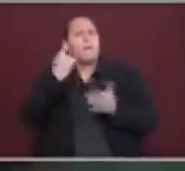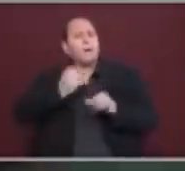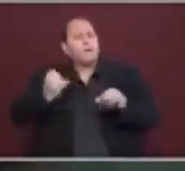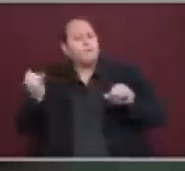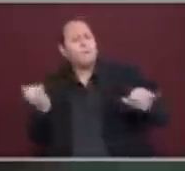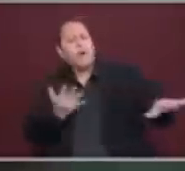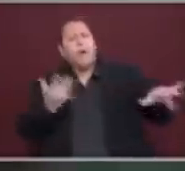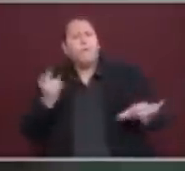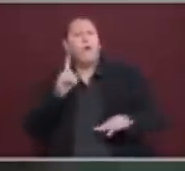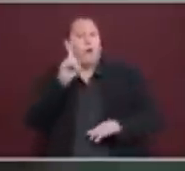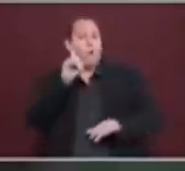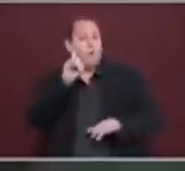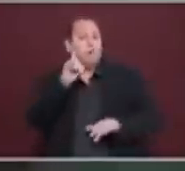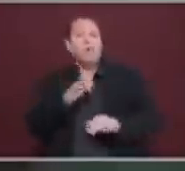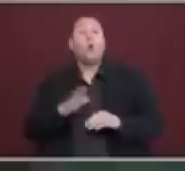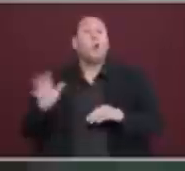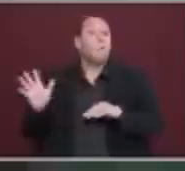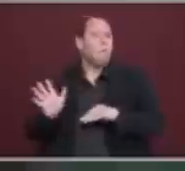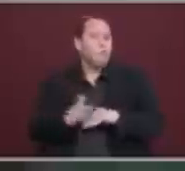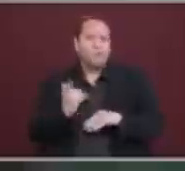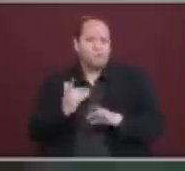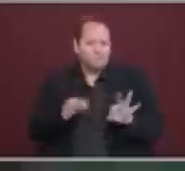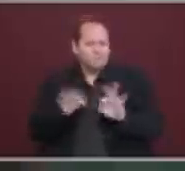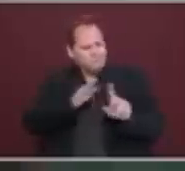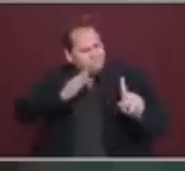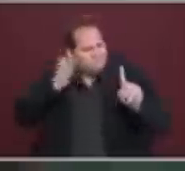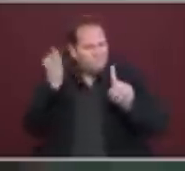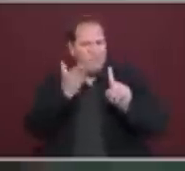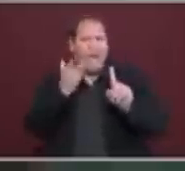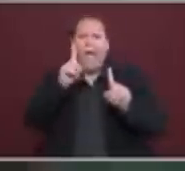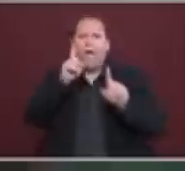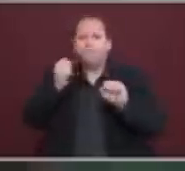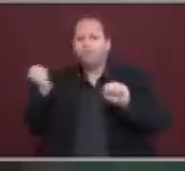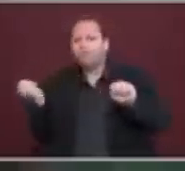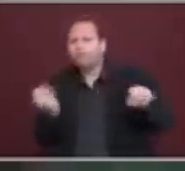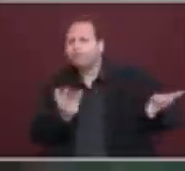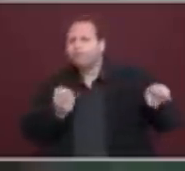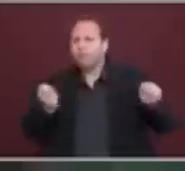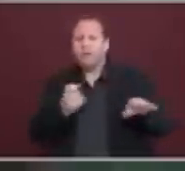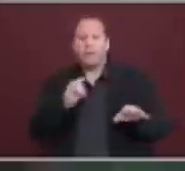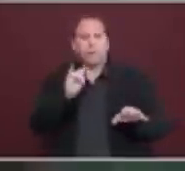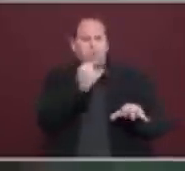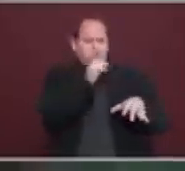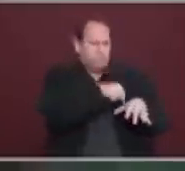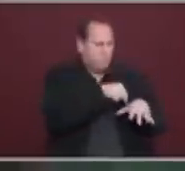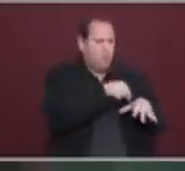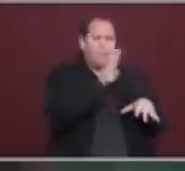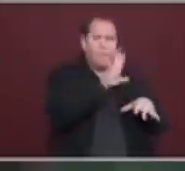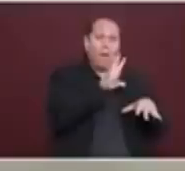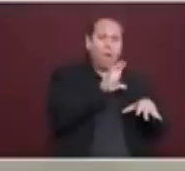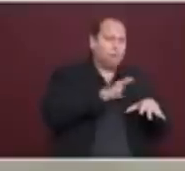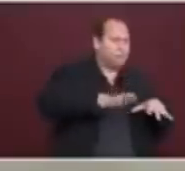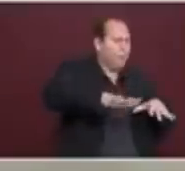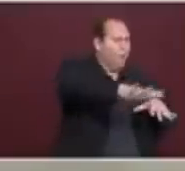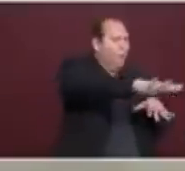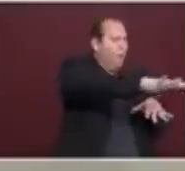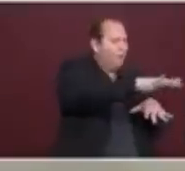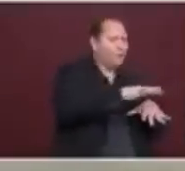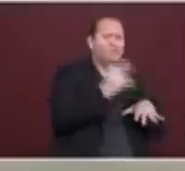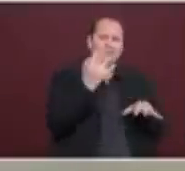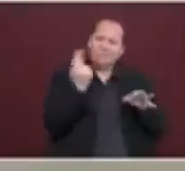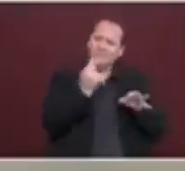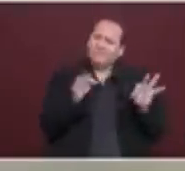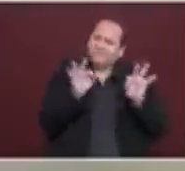porque es una prioridad para tijuana para baja california lo